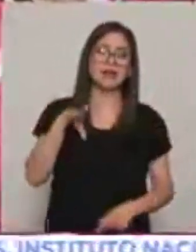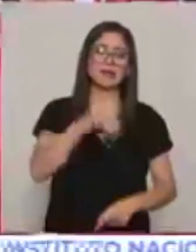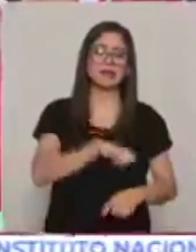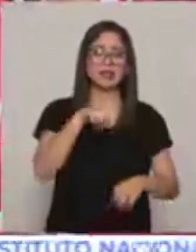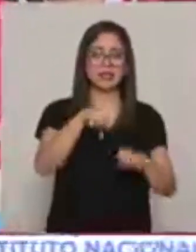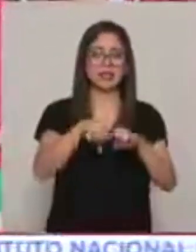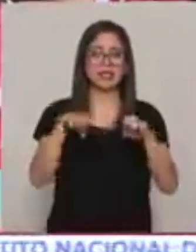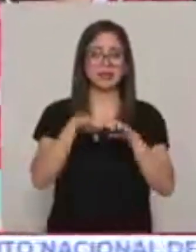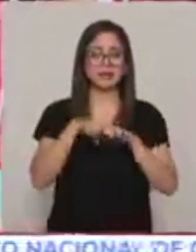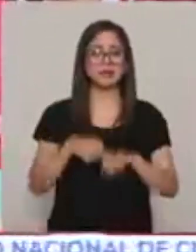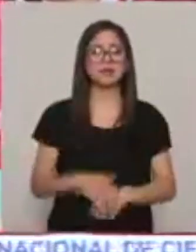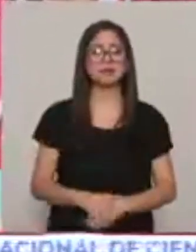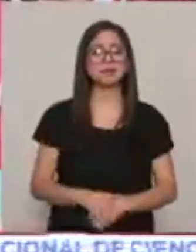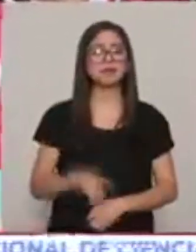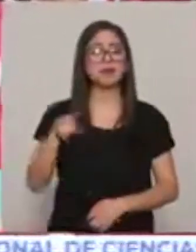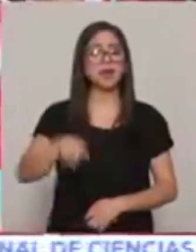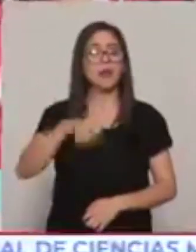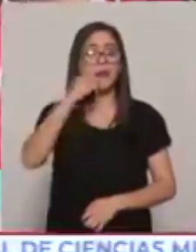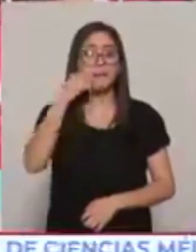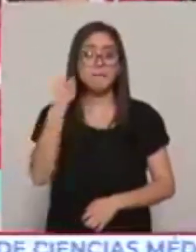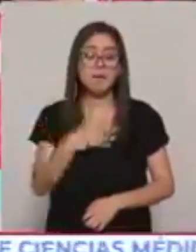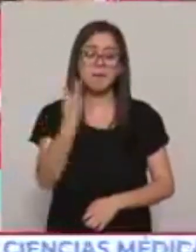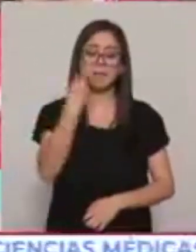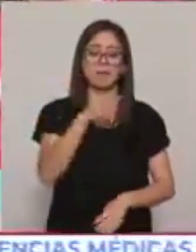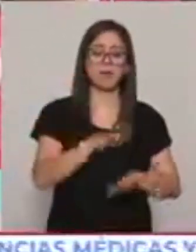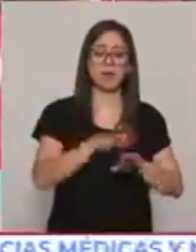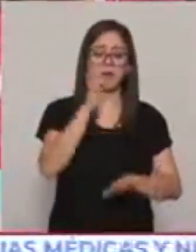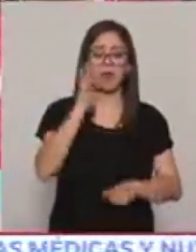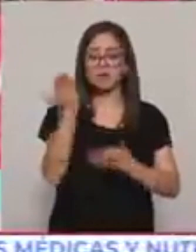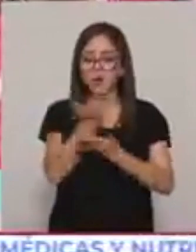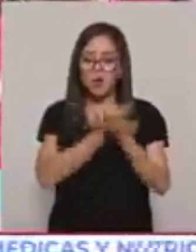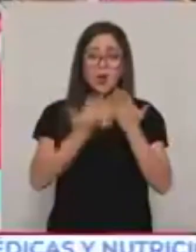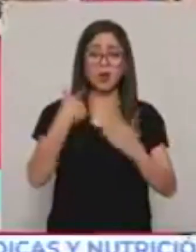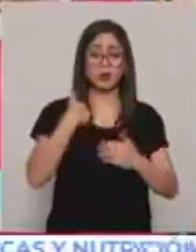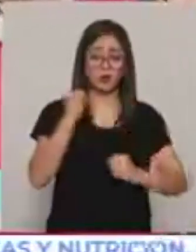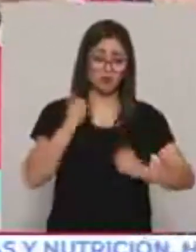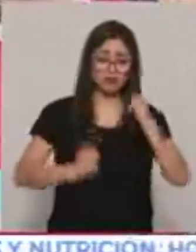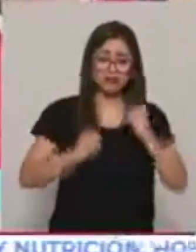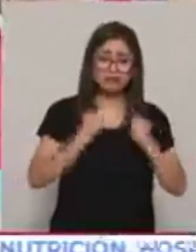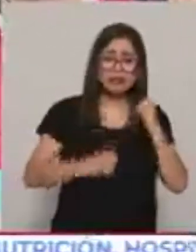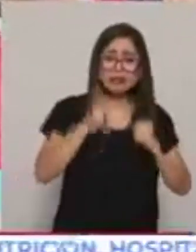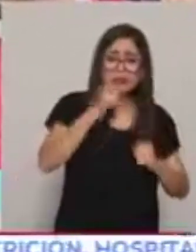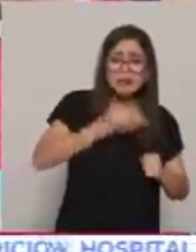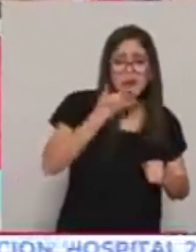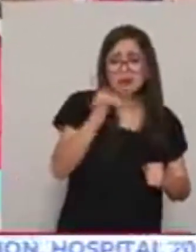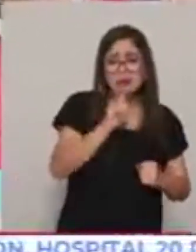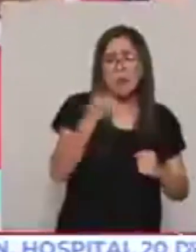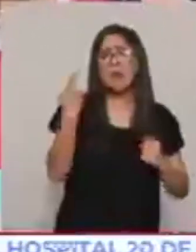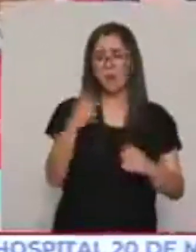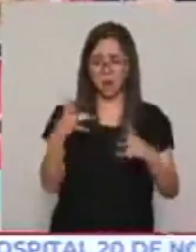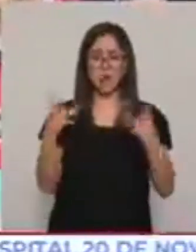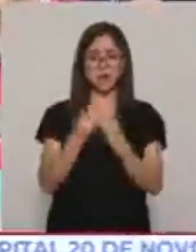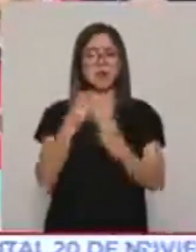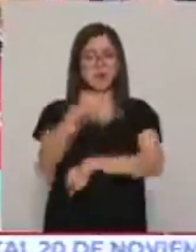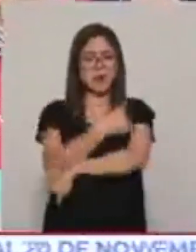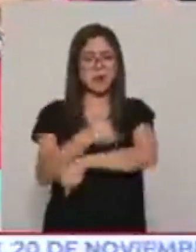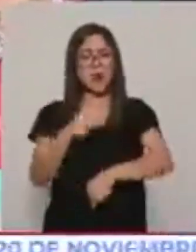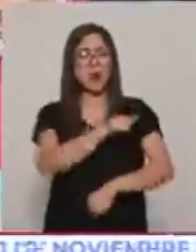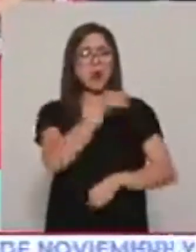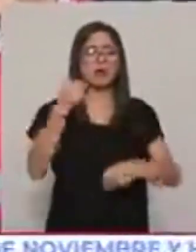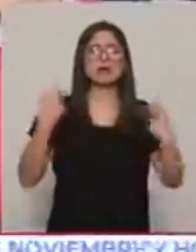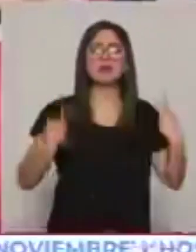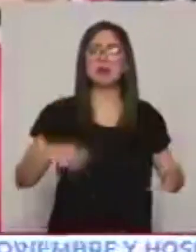Pues es padre, más que nada la convivencia, ¿no? Uno no es corredor como tal, pero el estar con la familia, estar con toda la banda que le gusta el fútbol